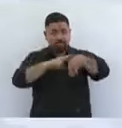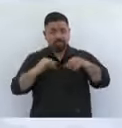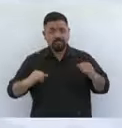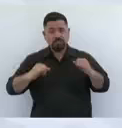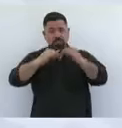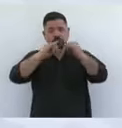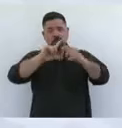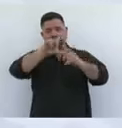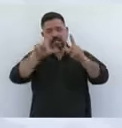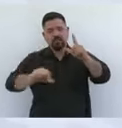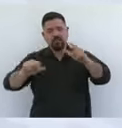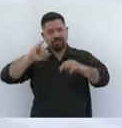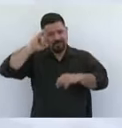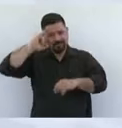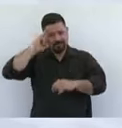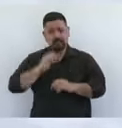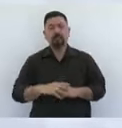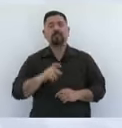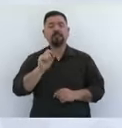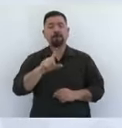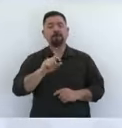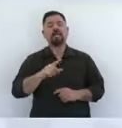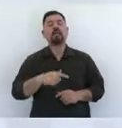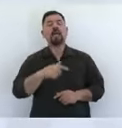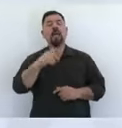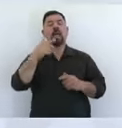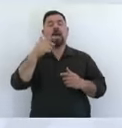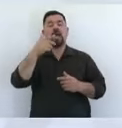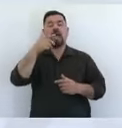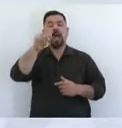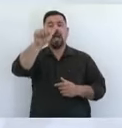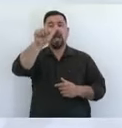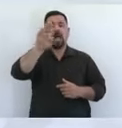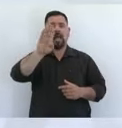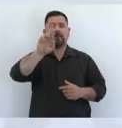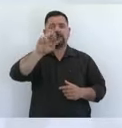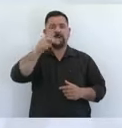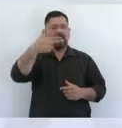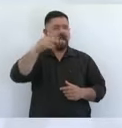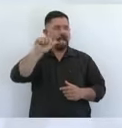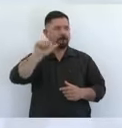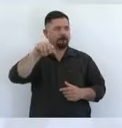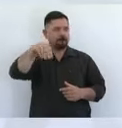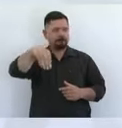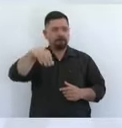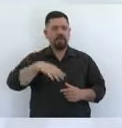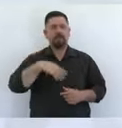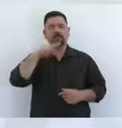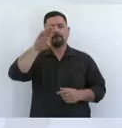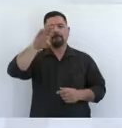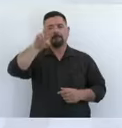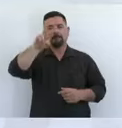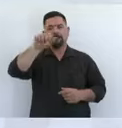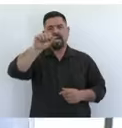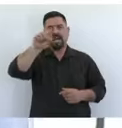el compañero Abraham Vázquez, que es el coordinador del programa de